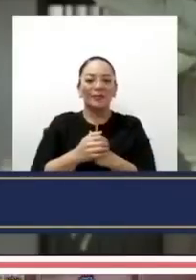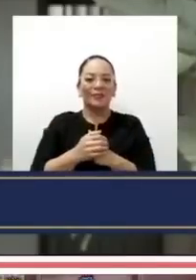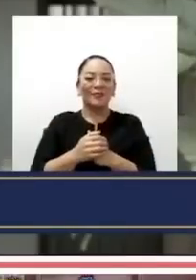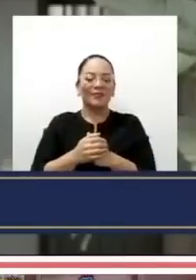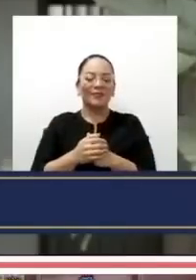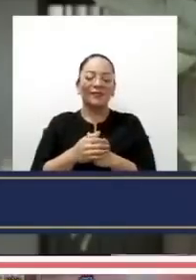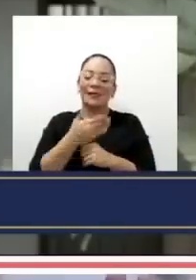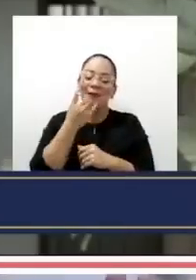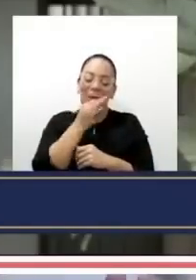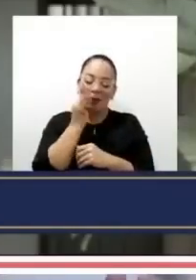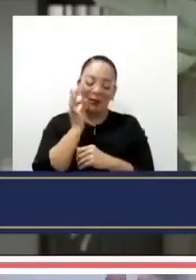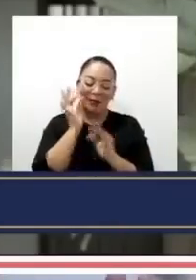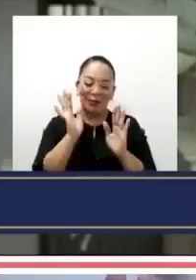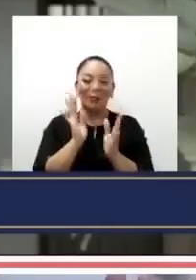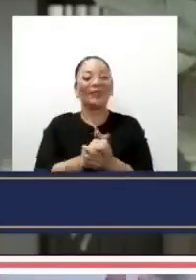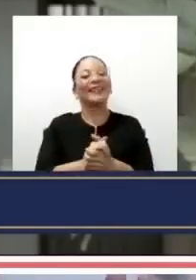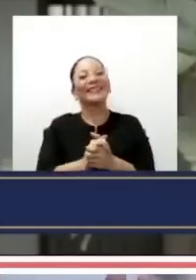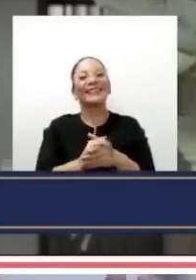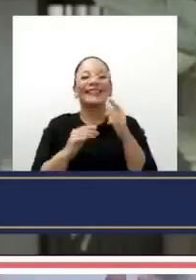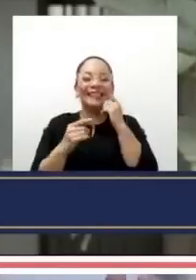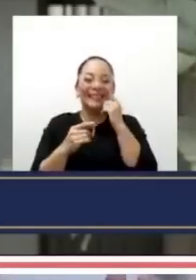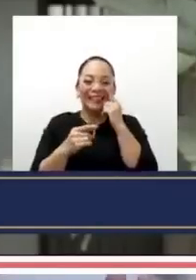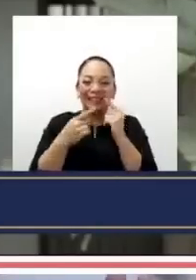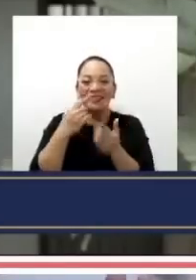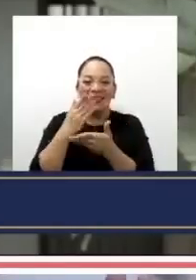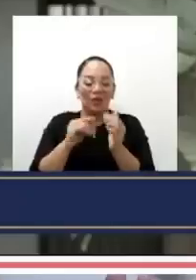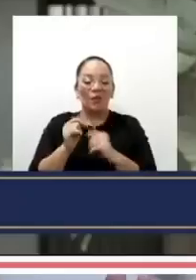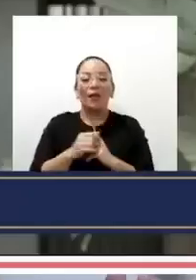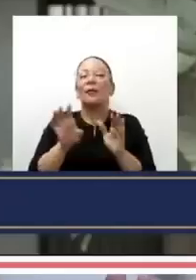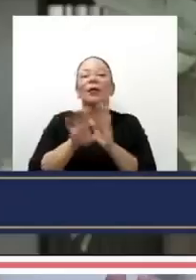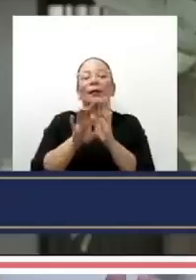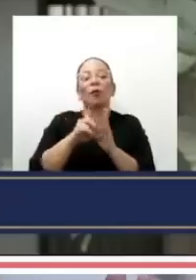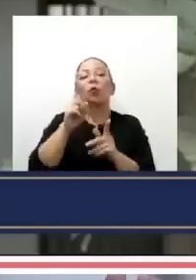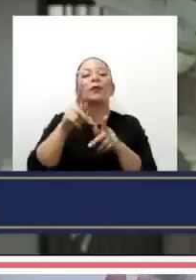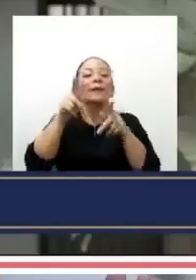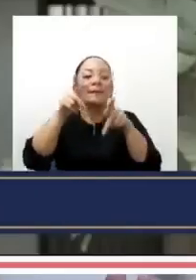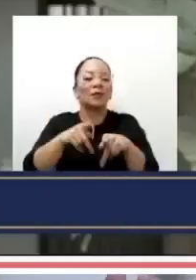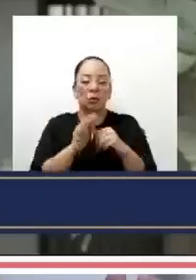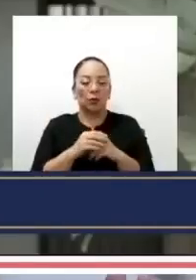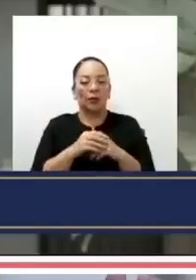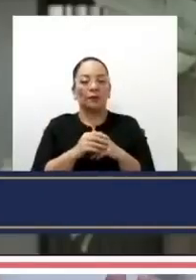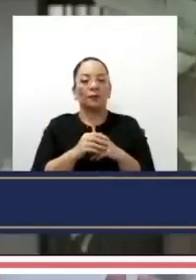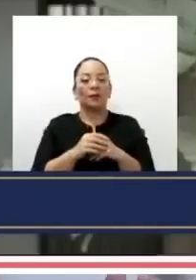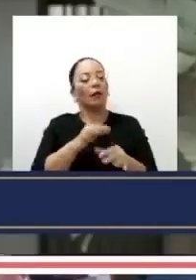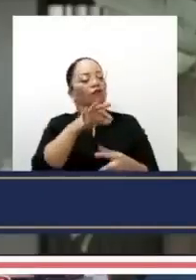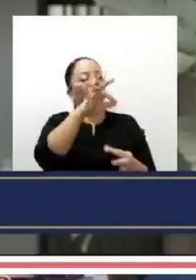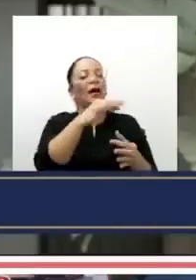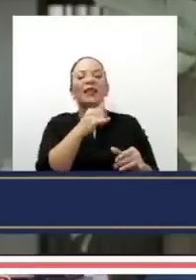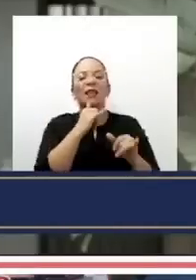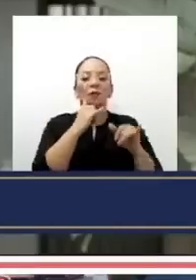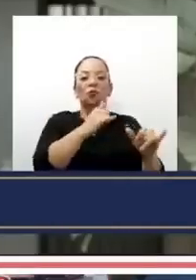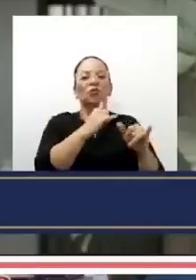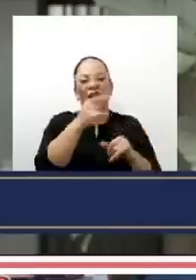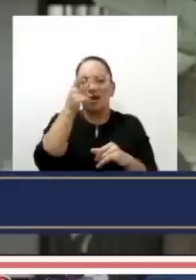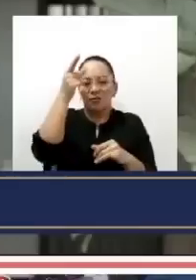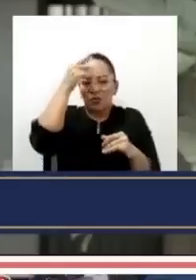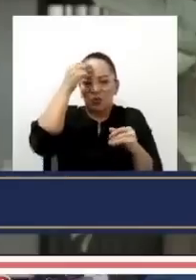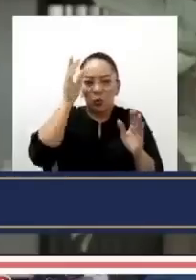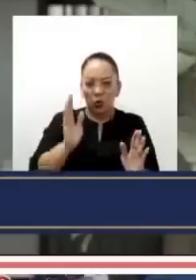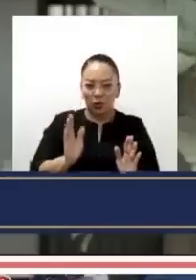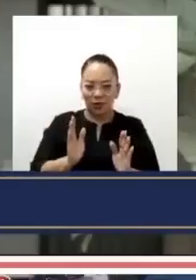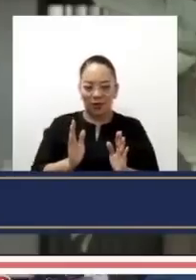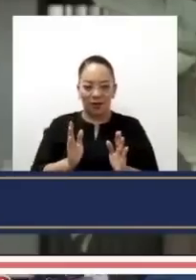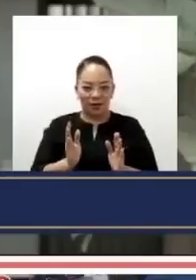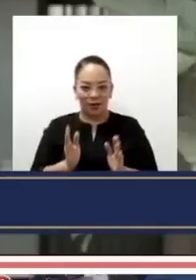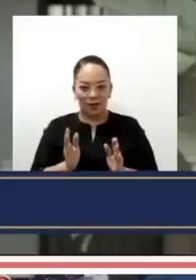bueno, mejor me callo, aquí llega con una denuncia absolutamente absurda y claro, en mi caso